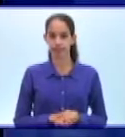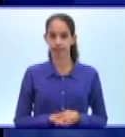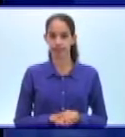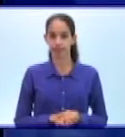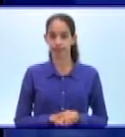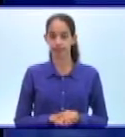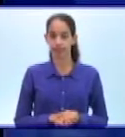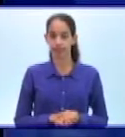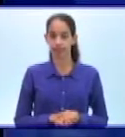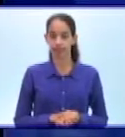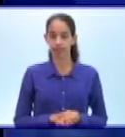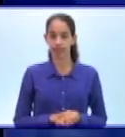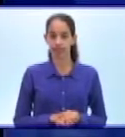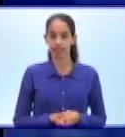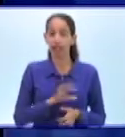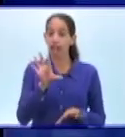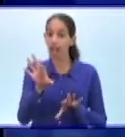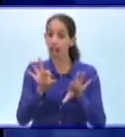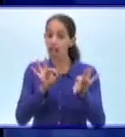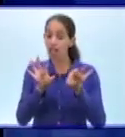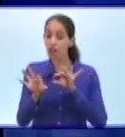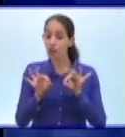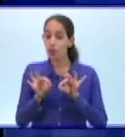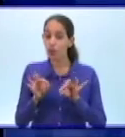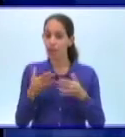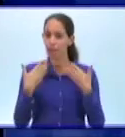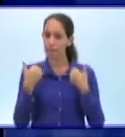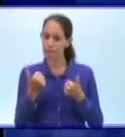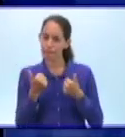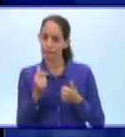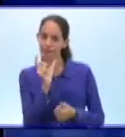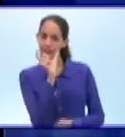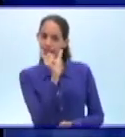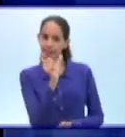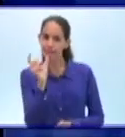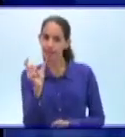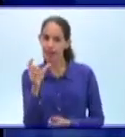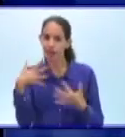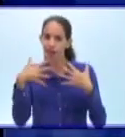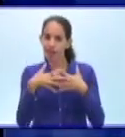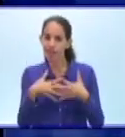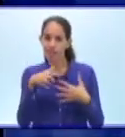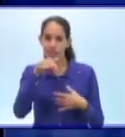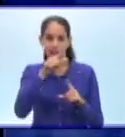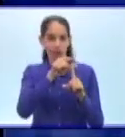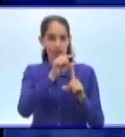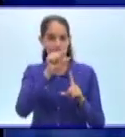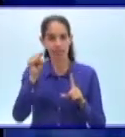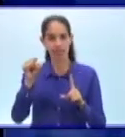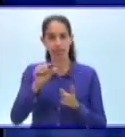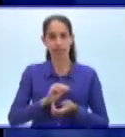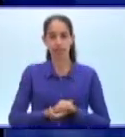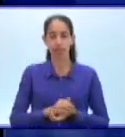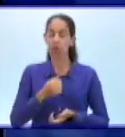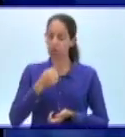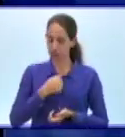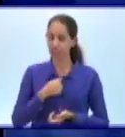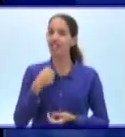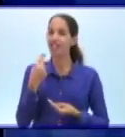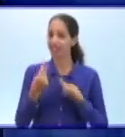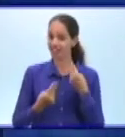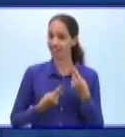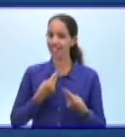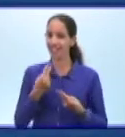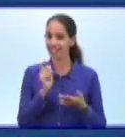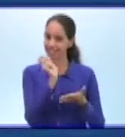fichar, pudieron anotar palabras relacionadas con el material, pues yo también